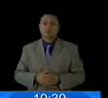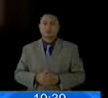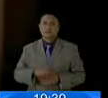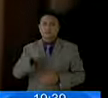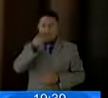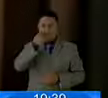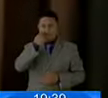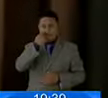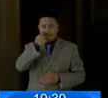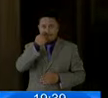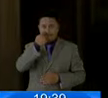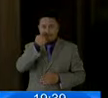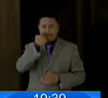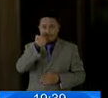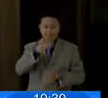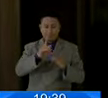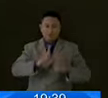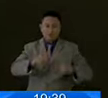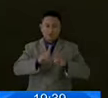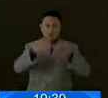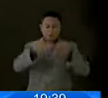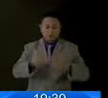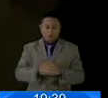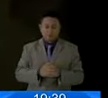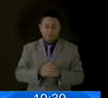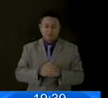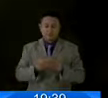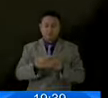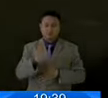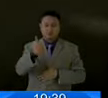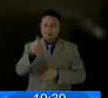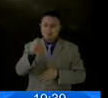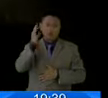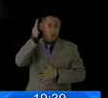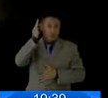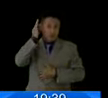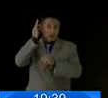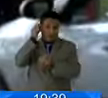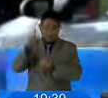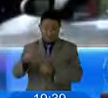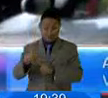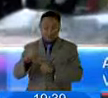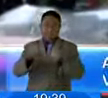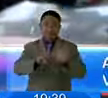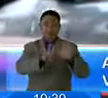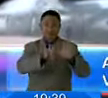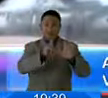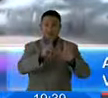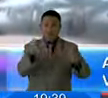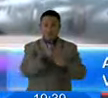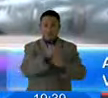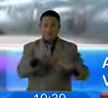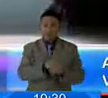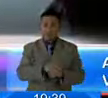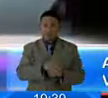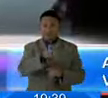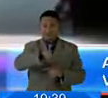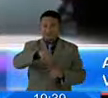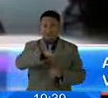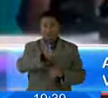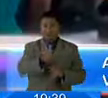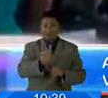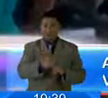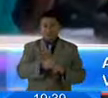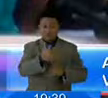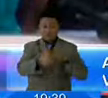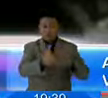Según cifras oficiales, en Ecuador, 6 de cada 10 mujeres han sido víctimas de violencia. Muchas de ellas engrosan la triste tasa de